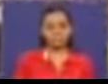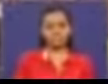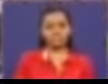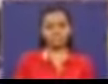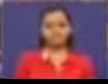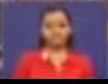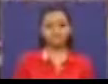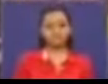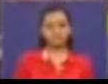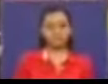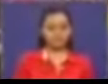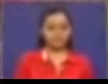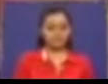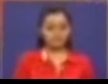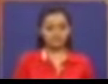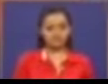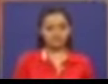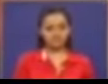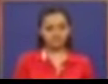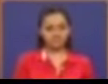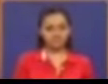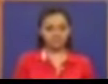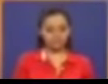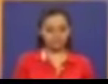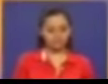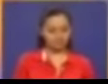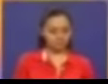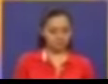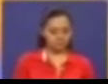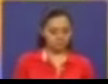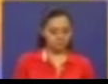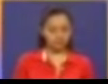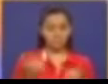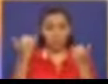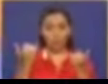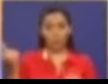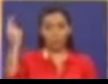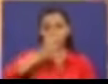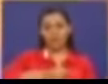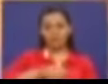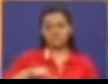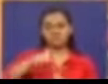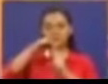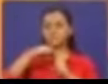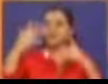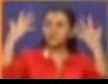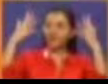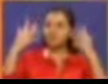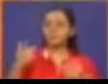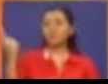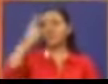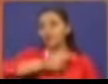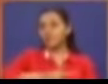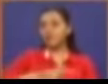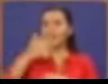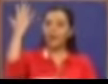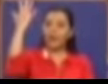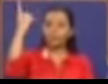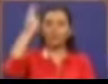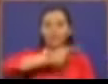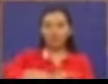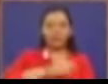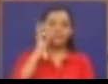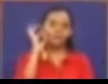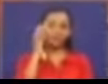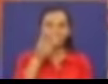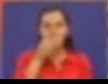Y hoy día, ustedes saben que yo no soy muy amigo de celebrar los días, porque hay día para cualquier cosa. Día del árbol, día de la semilla, de la fruta, de la pera, de